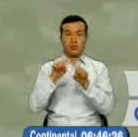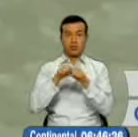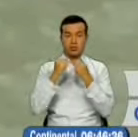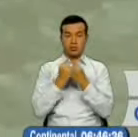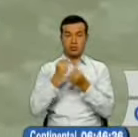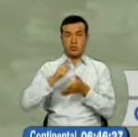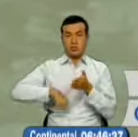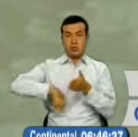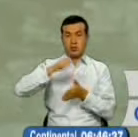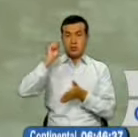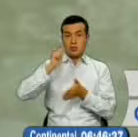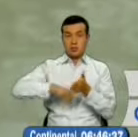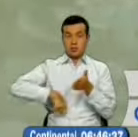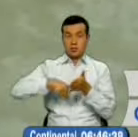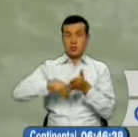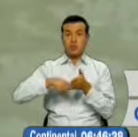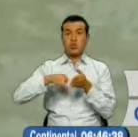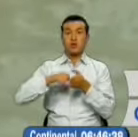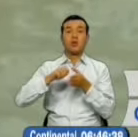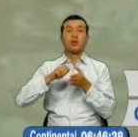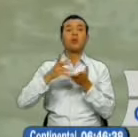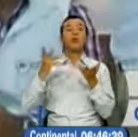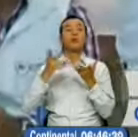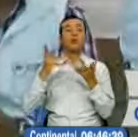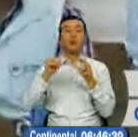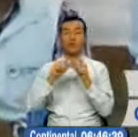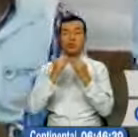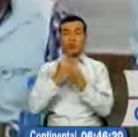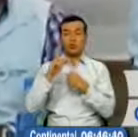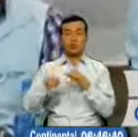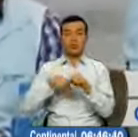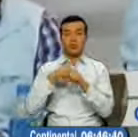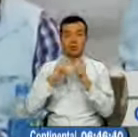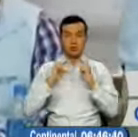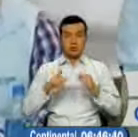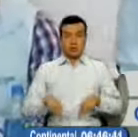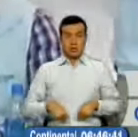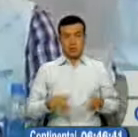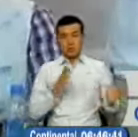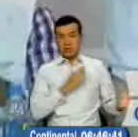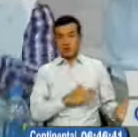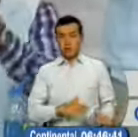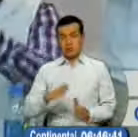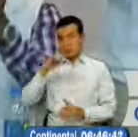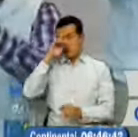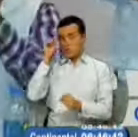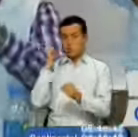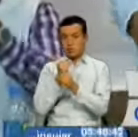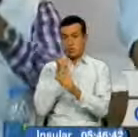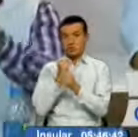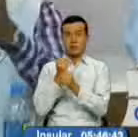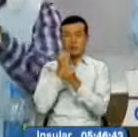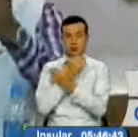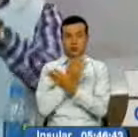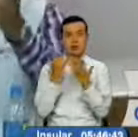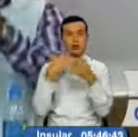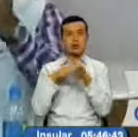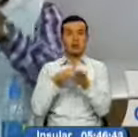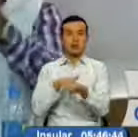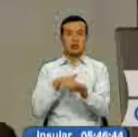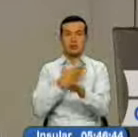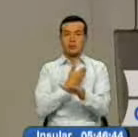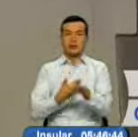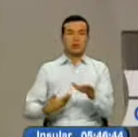la firma de un convenio de cooperación, la Red de Profesionales por la Salud y el Frente Nacional de Trabajadores ratificaron su respaldo